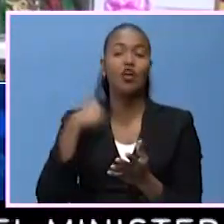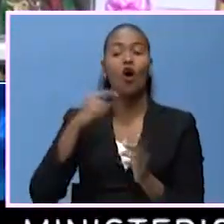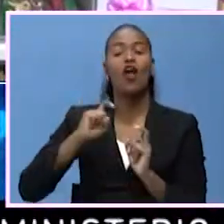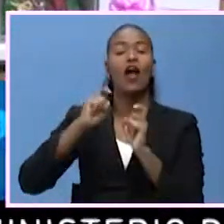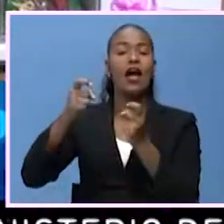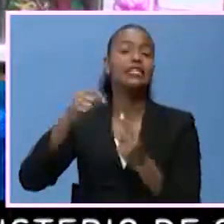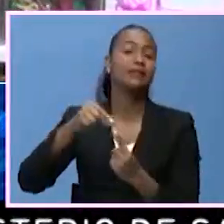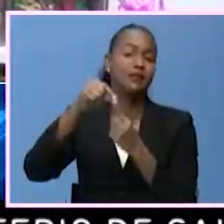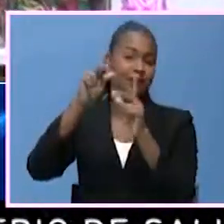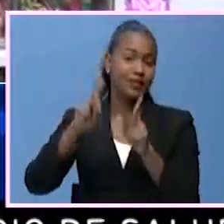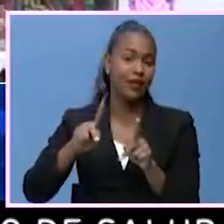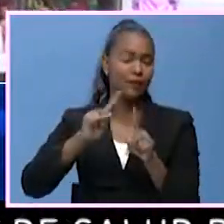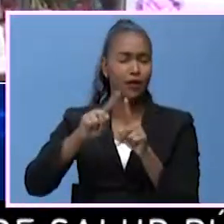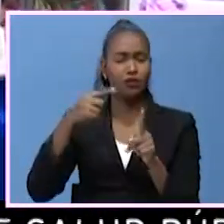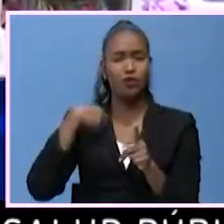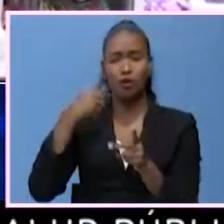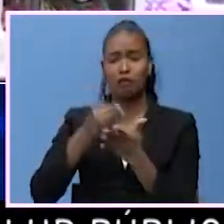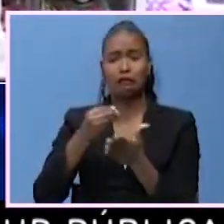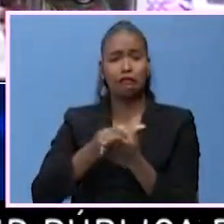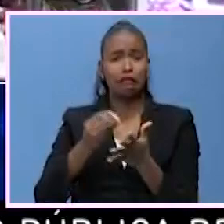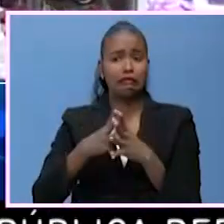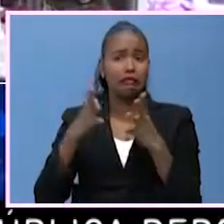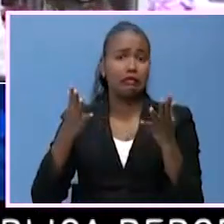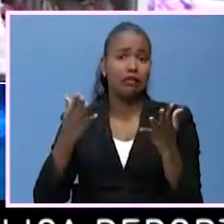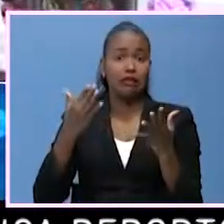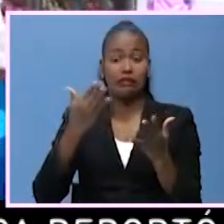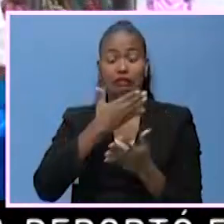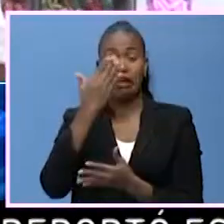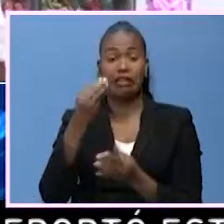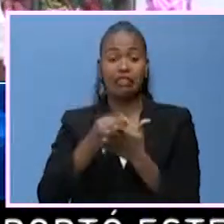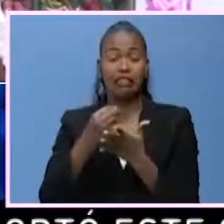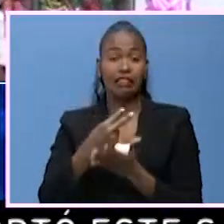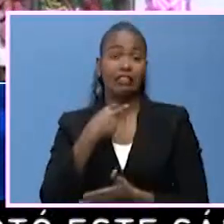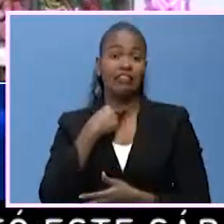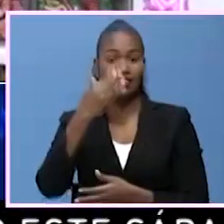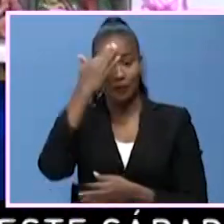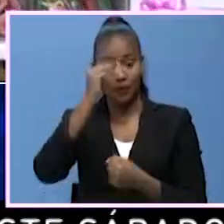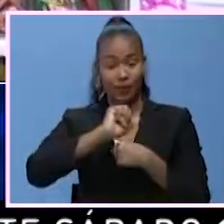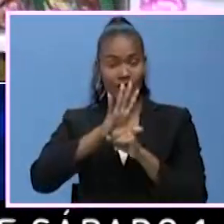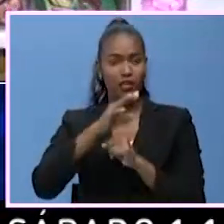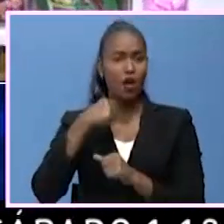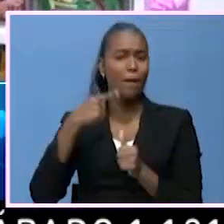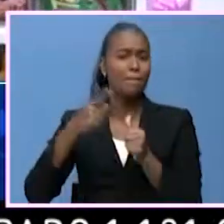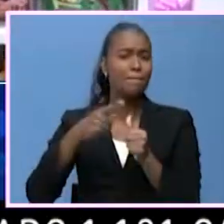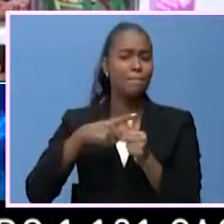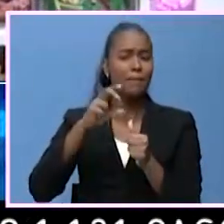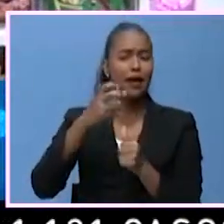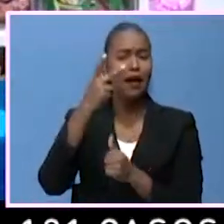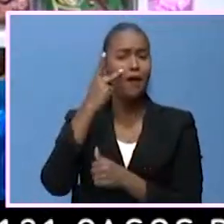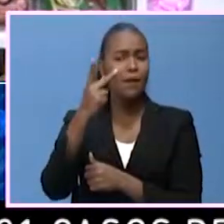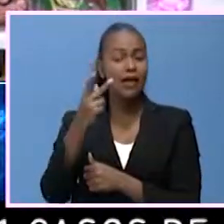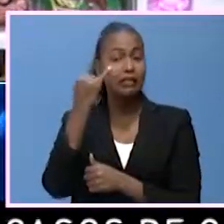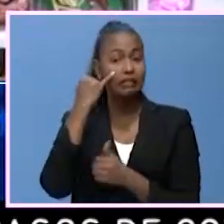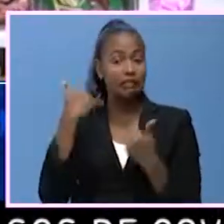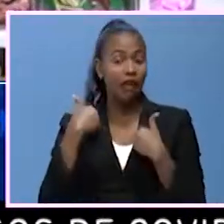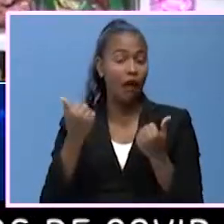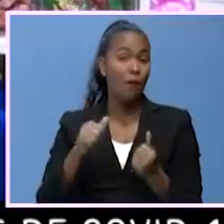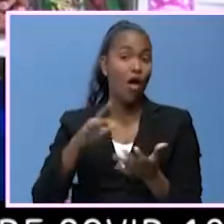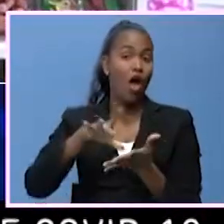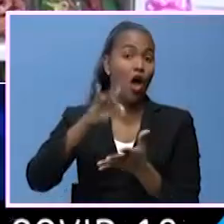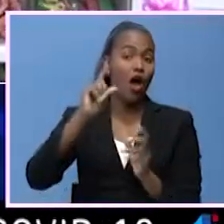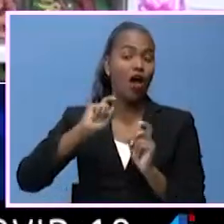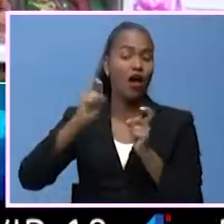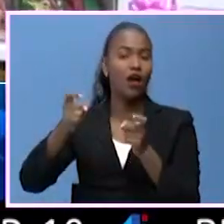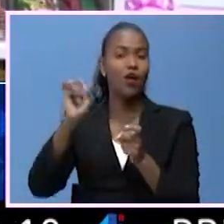detalle especial, pero no cuento con mucho dinero. Estamos en pandemia. Eso es lo primero que quiero ver, si aquí yo puedo encontrar algo. Y dime si